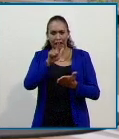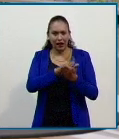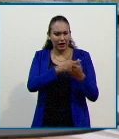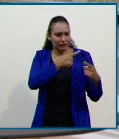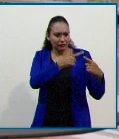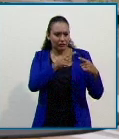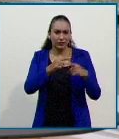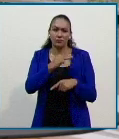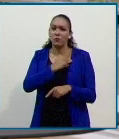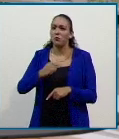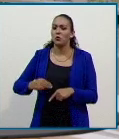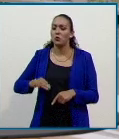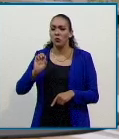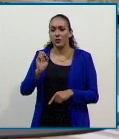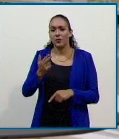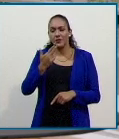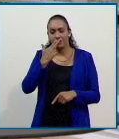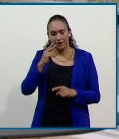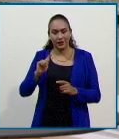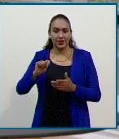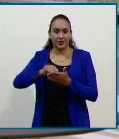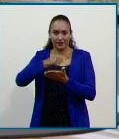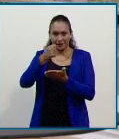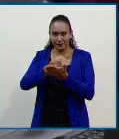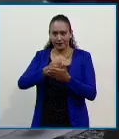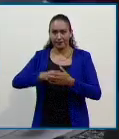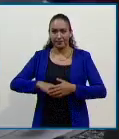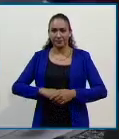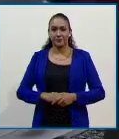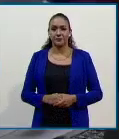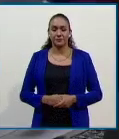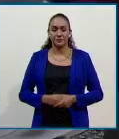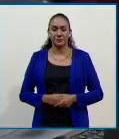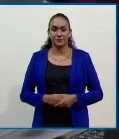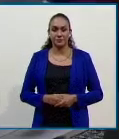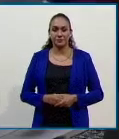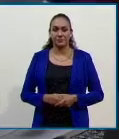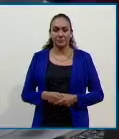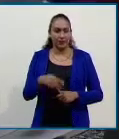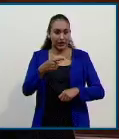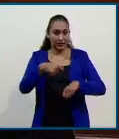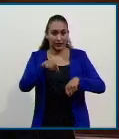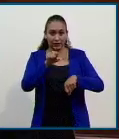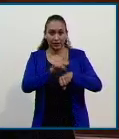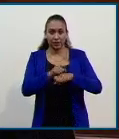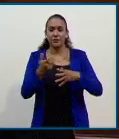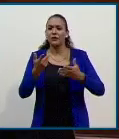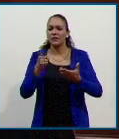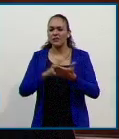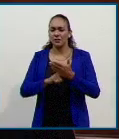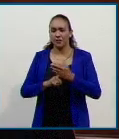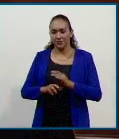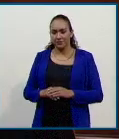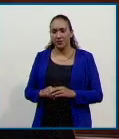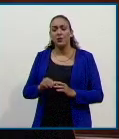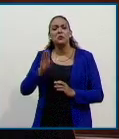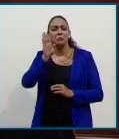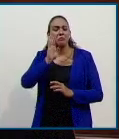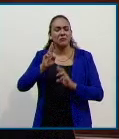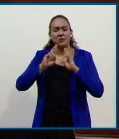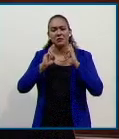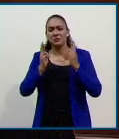ingresos de municipios de Chihuahua y Tamaulipas. Esta semana, el Pleno de la Corte declaró inconstitucionales